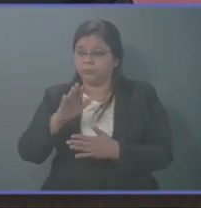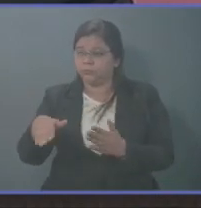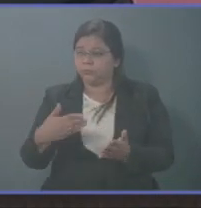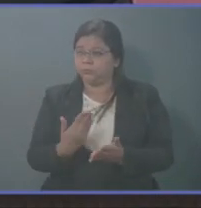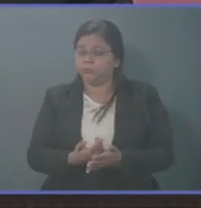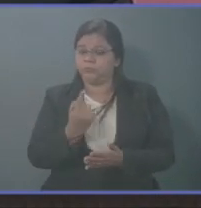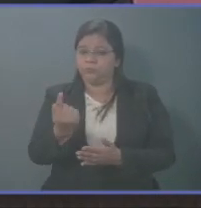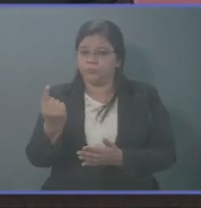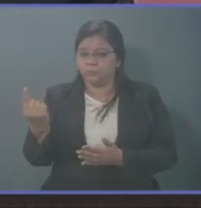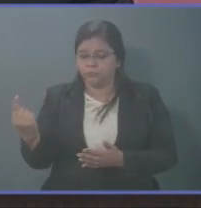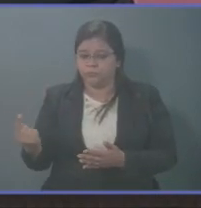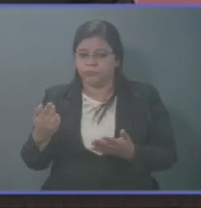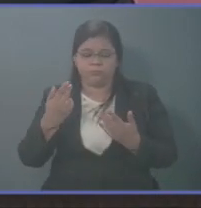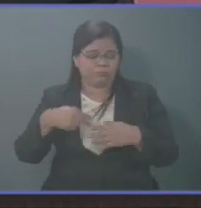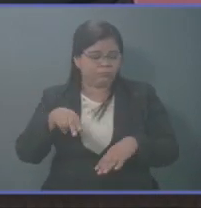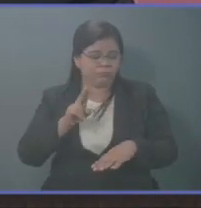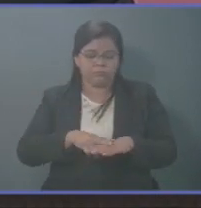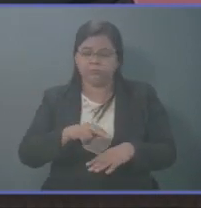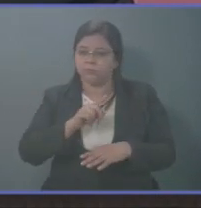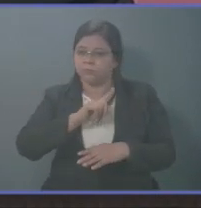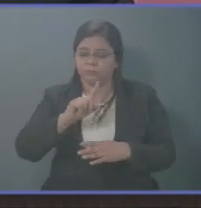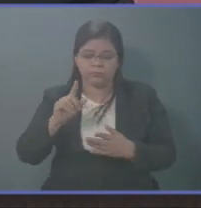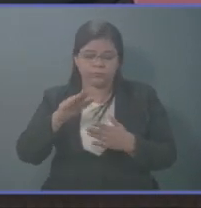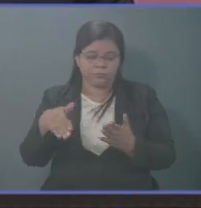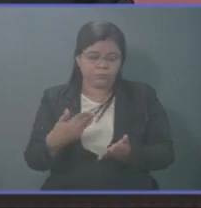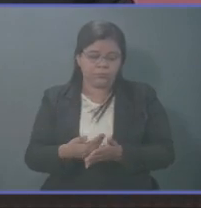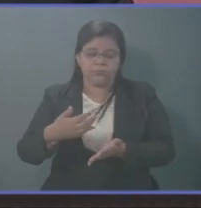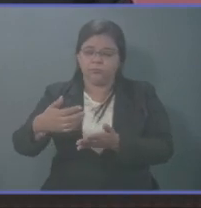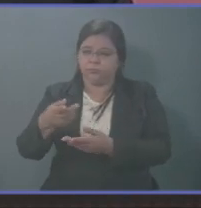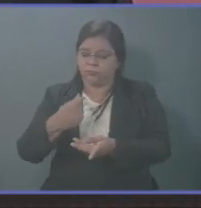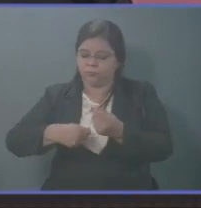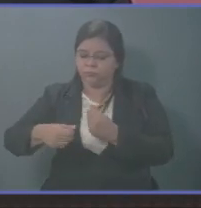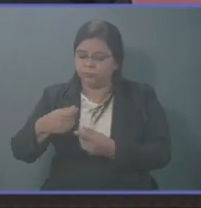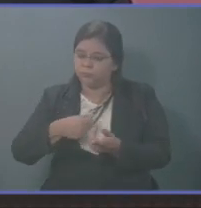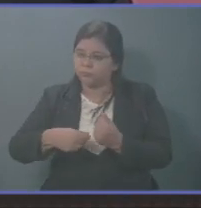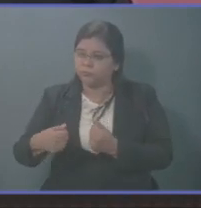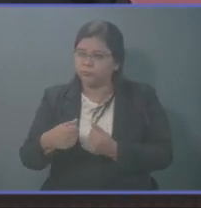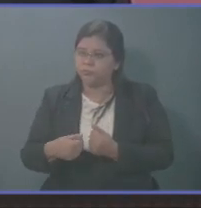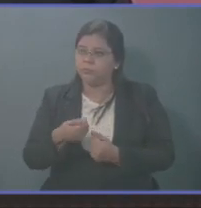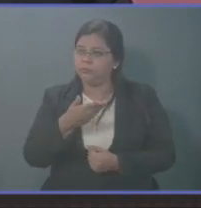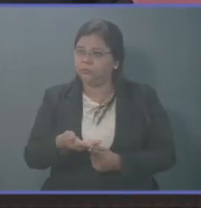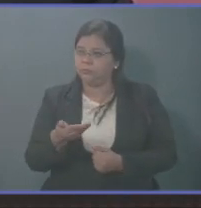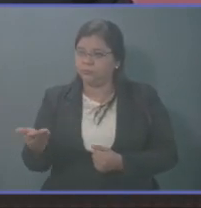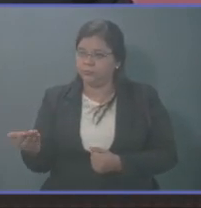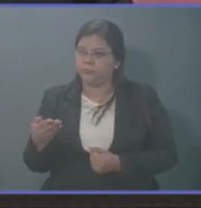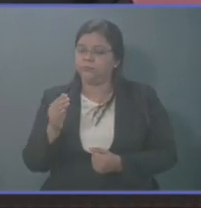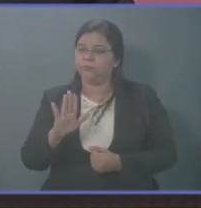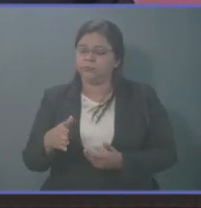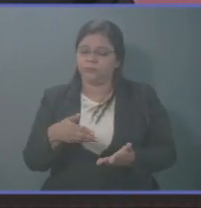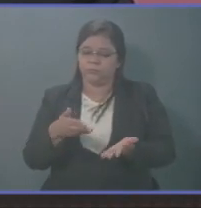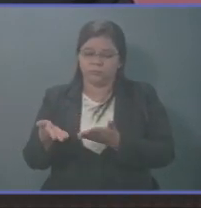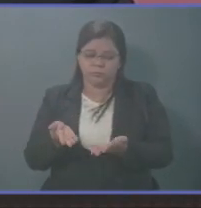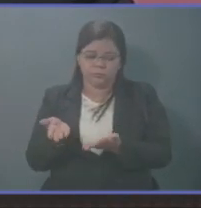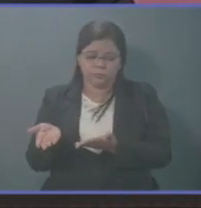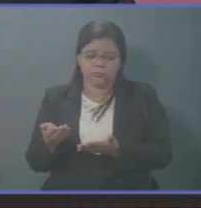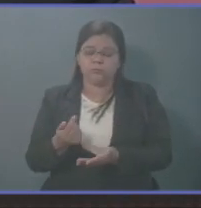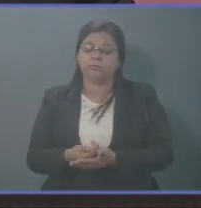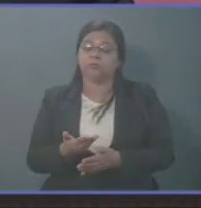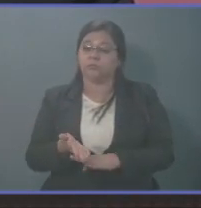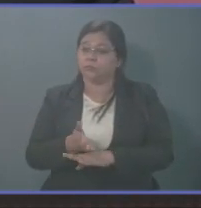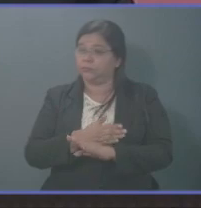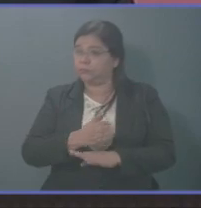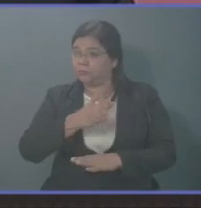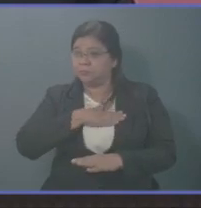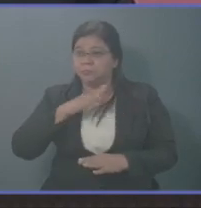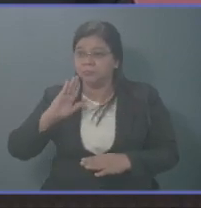personas naturales no inscritas como contribuyentes del impuesto a la transferencia de bienes muebles y a la prestación de servicios que no hayan